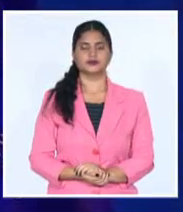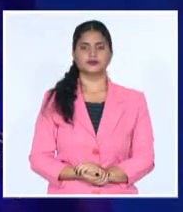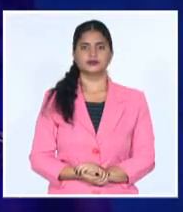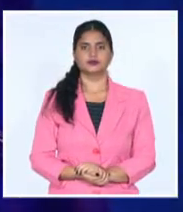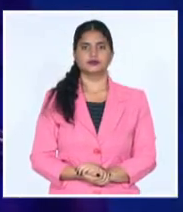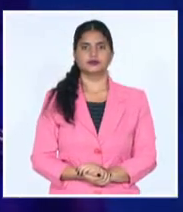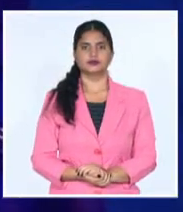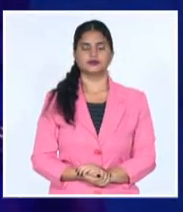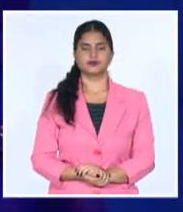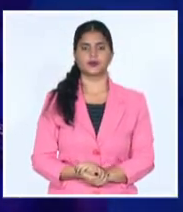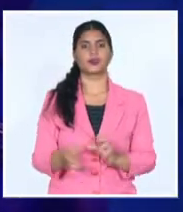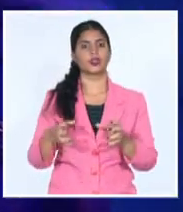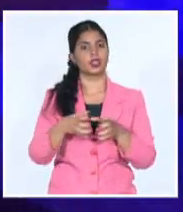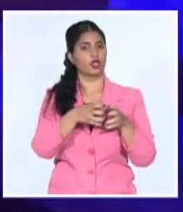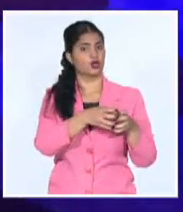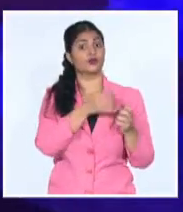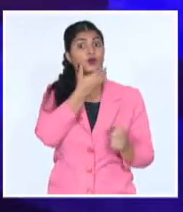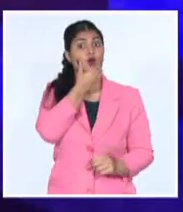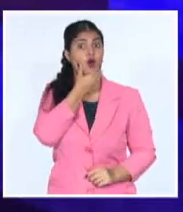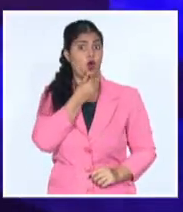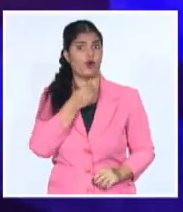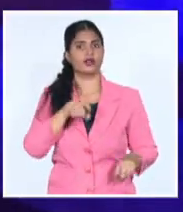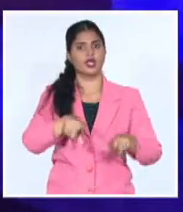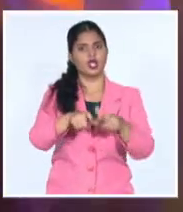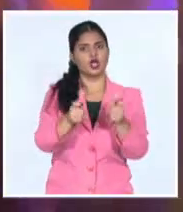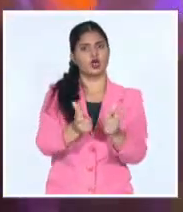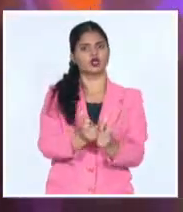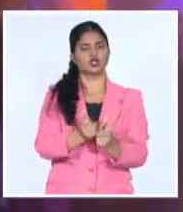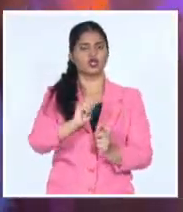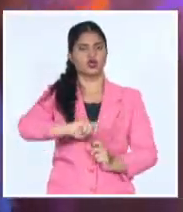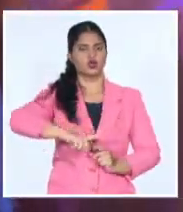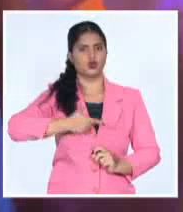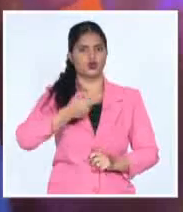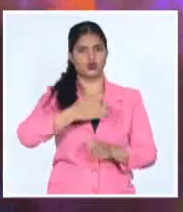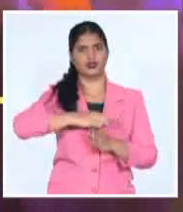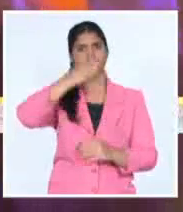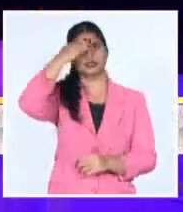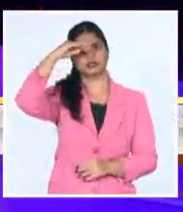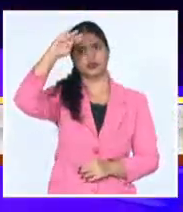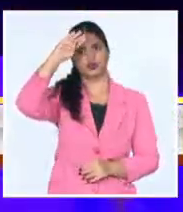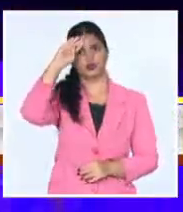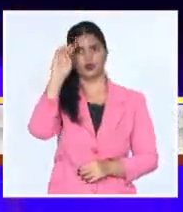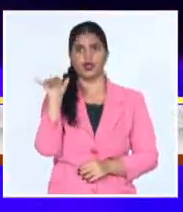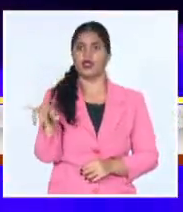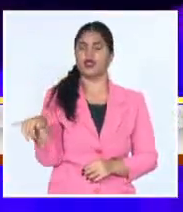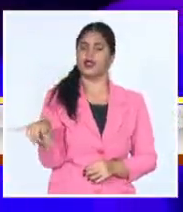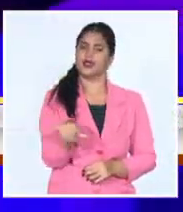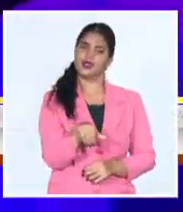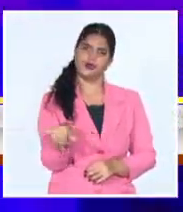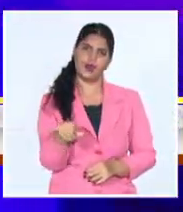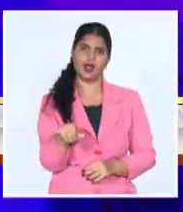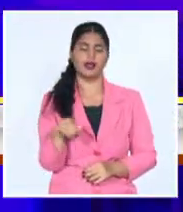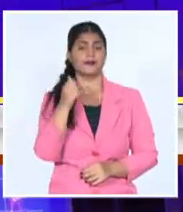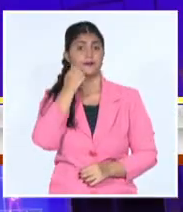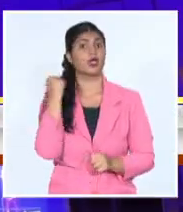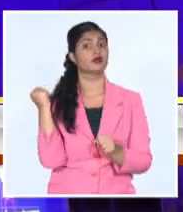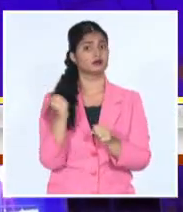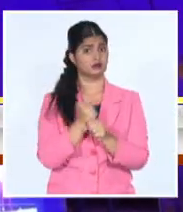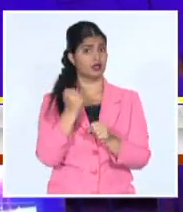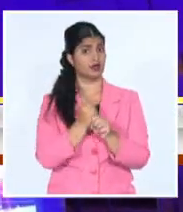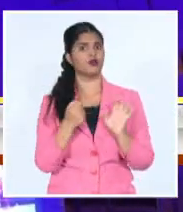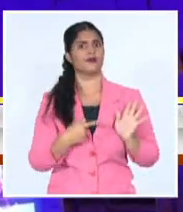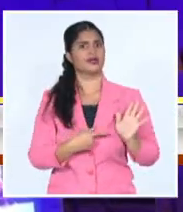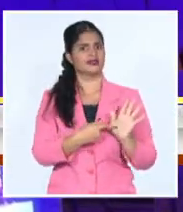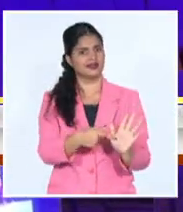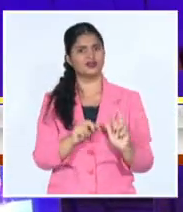Es el grupo más joven del Consejo de las Artes Escénicas en Santiago y es también uno de los más activos en esta plaza